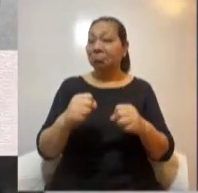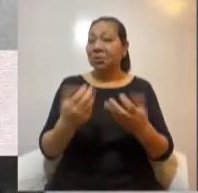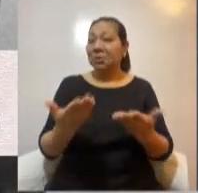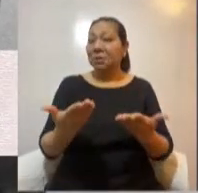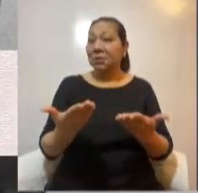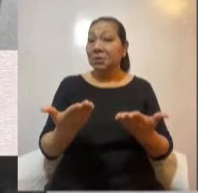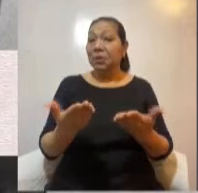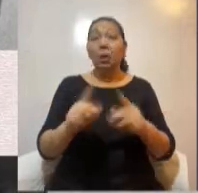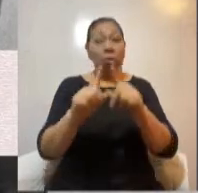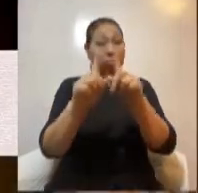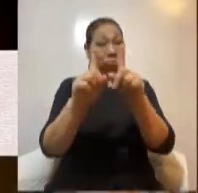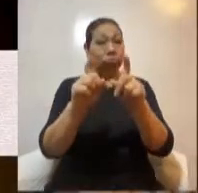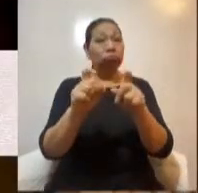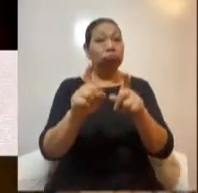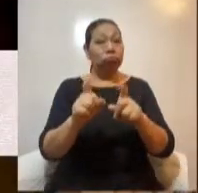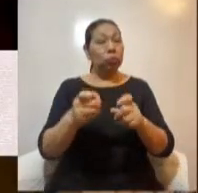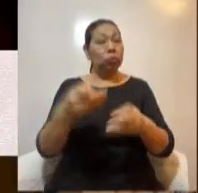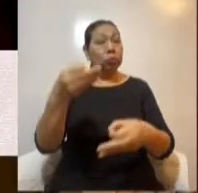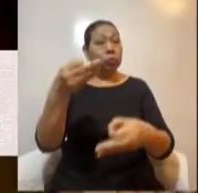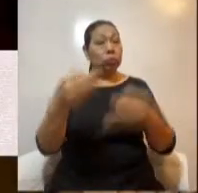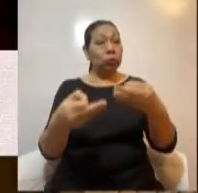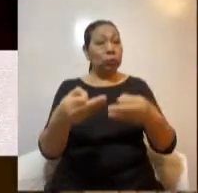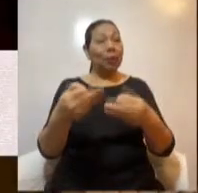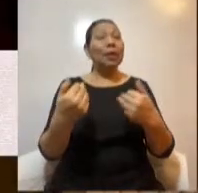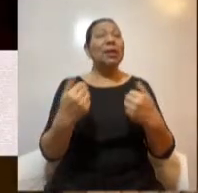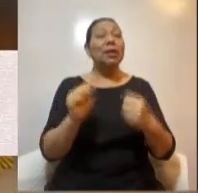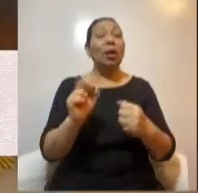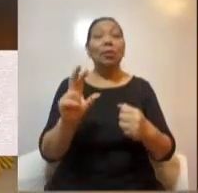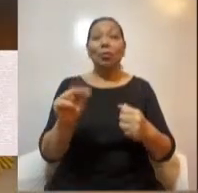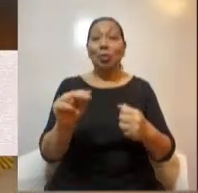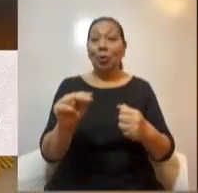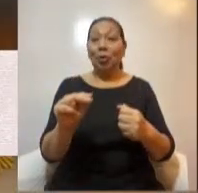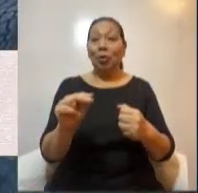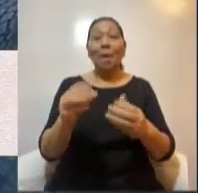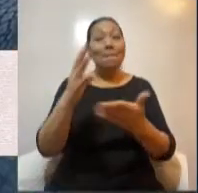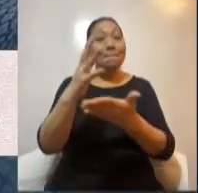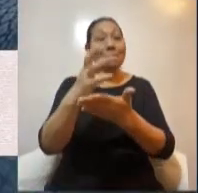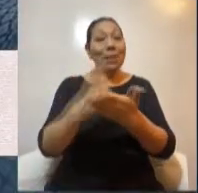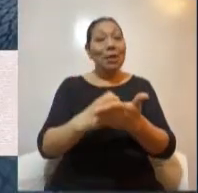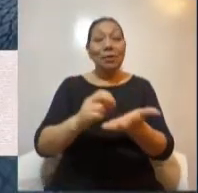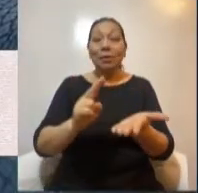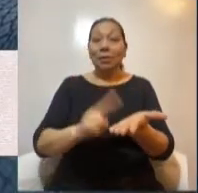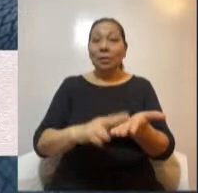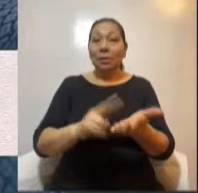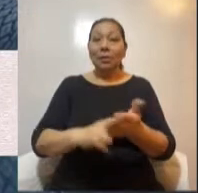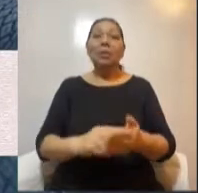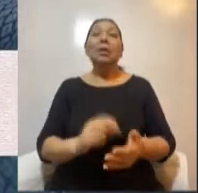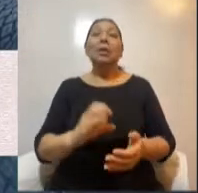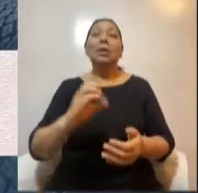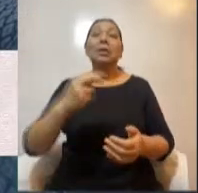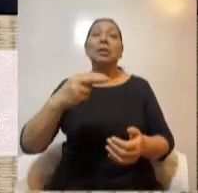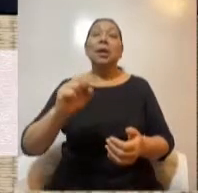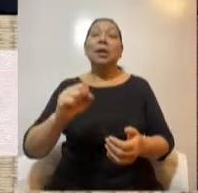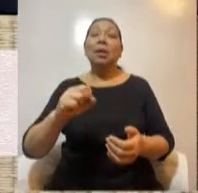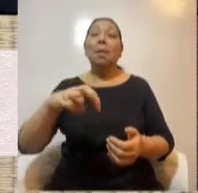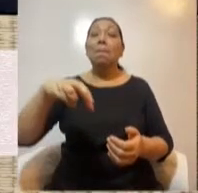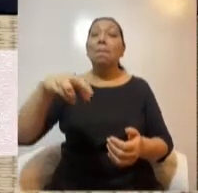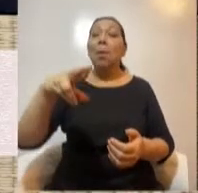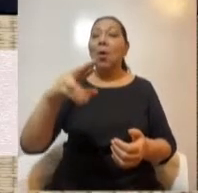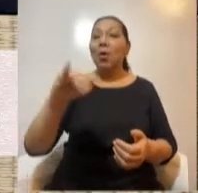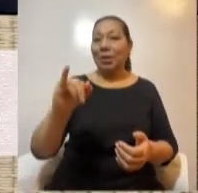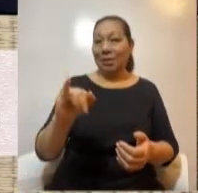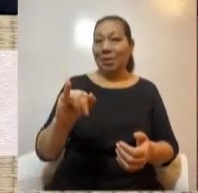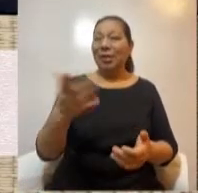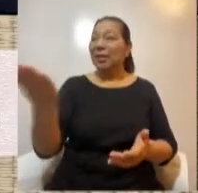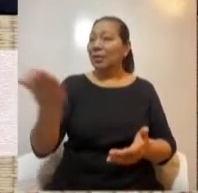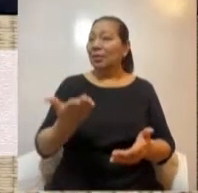efecto, cuestionó una decisión judicial que denegó una reducción tributaria al señor Charles Moritz,